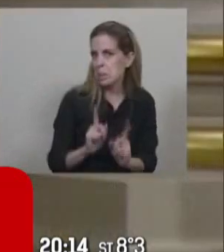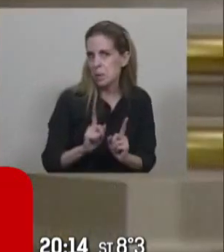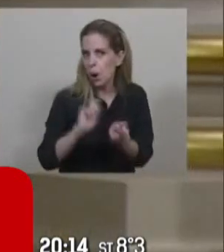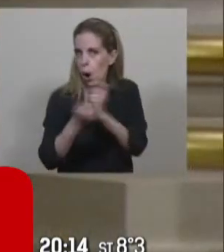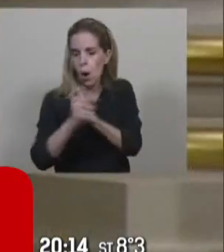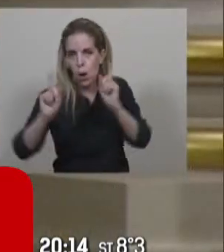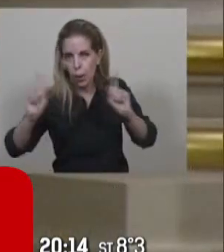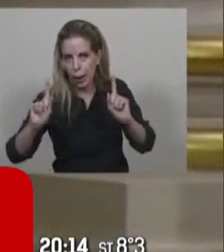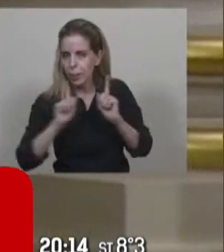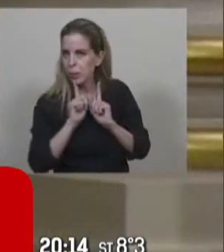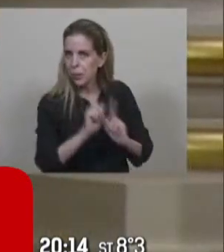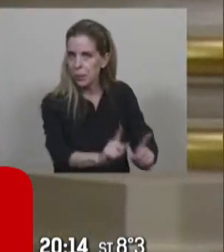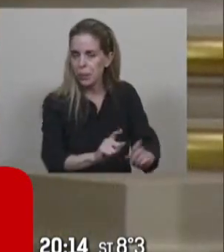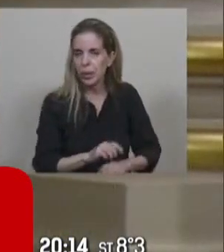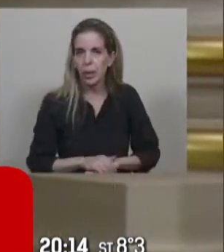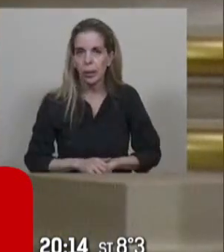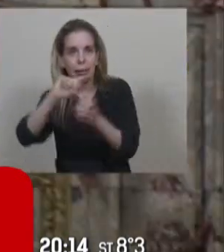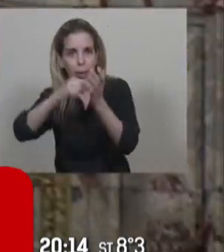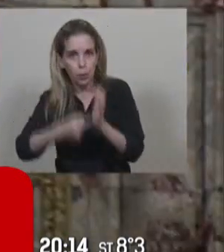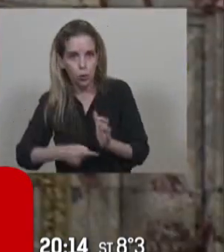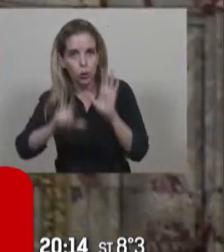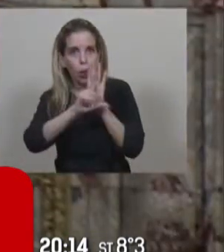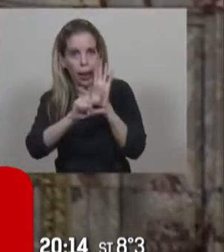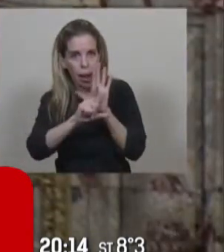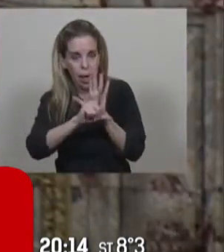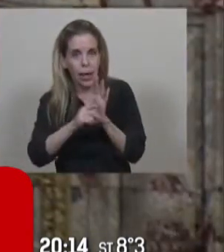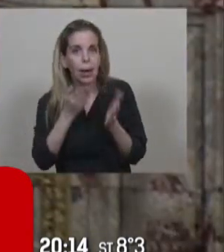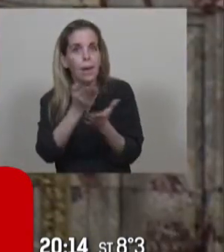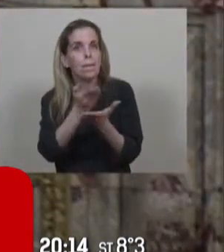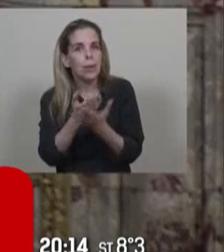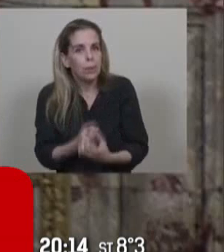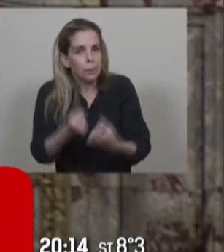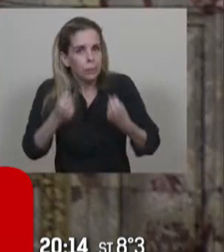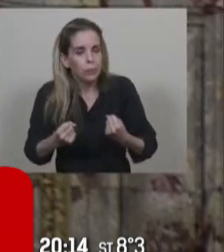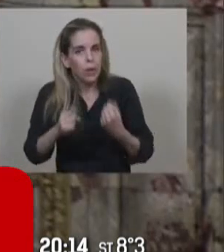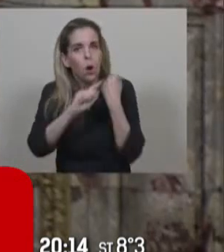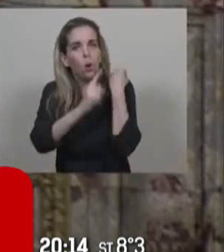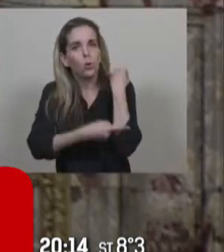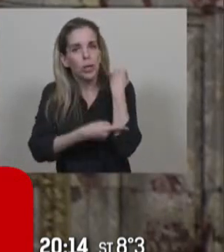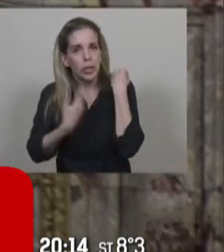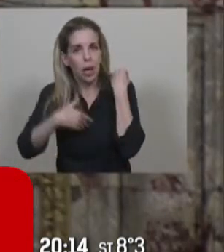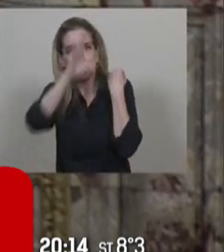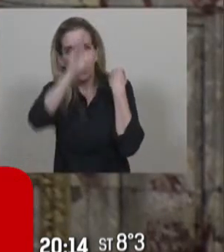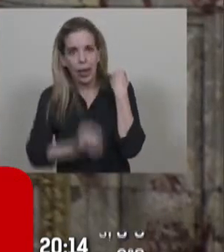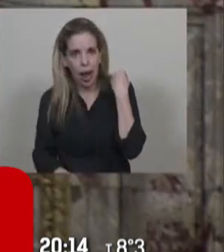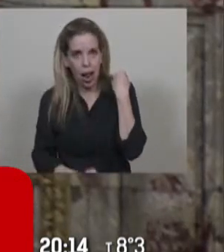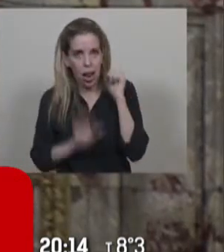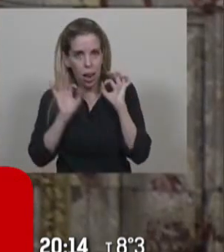tramitando. El tercer título de la ley propone un fortalecimiento de la justicia federal en el interior del